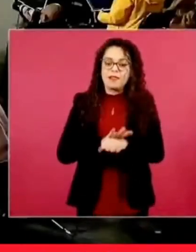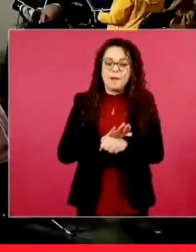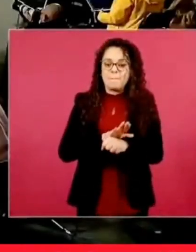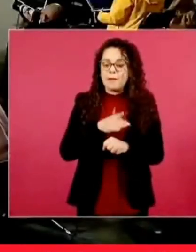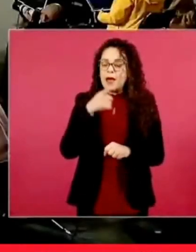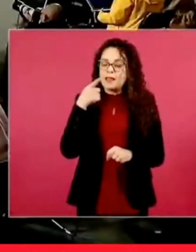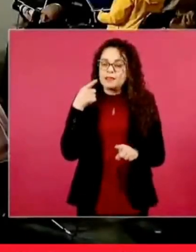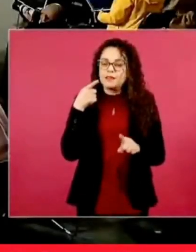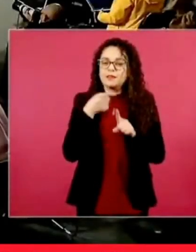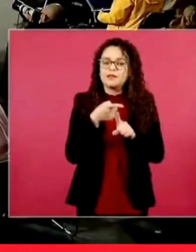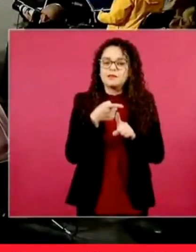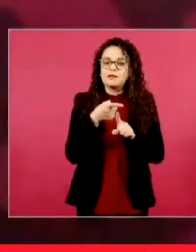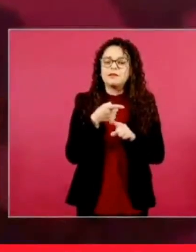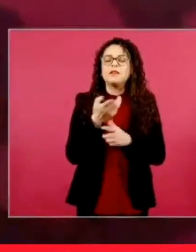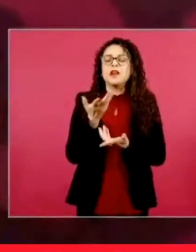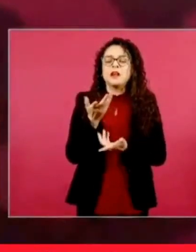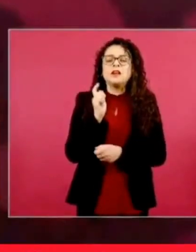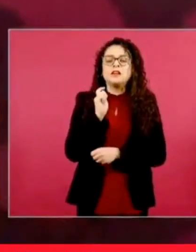quietud,